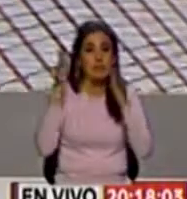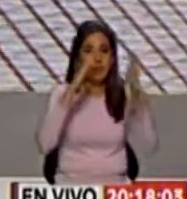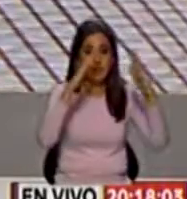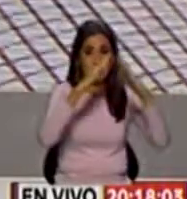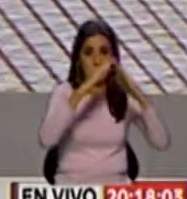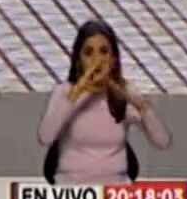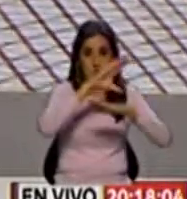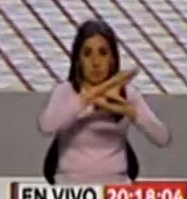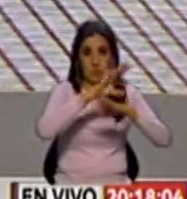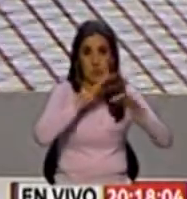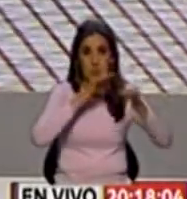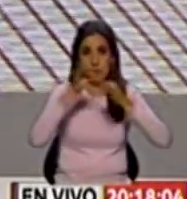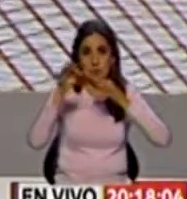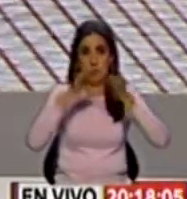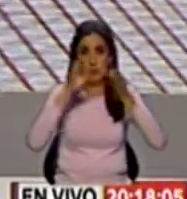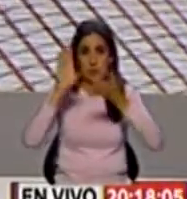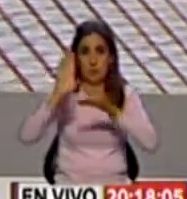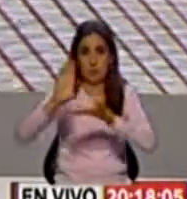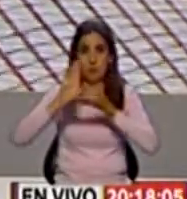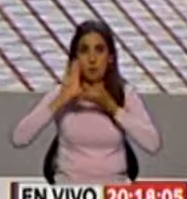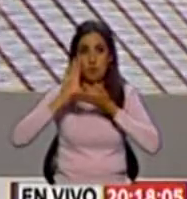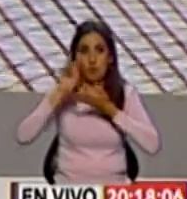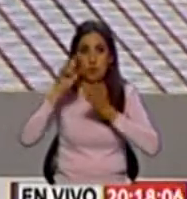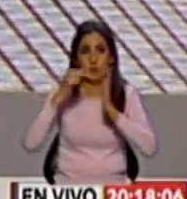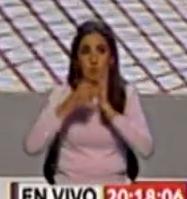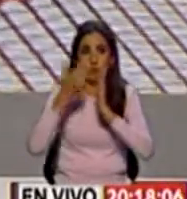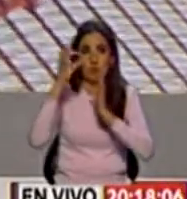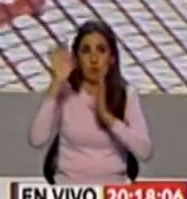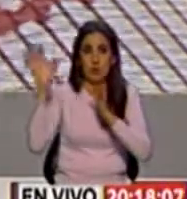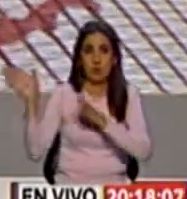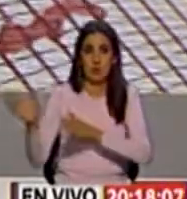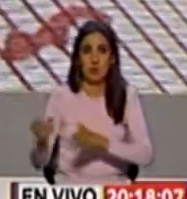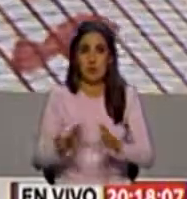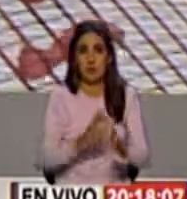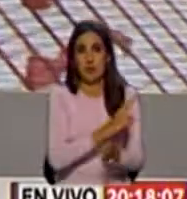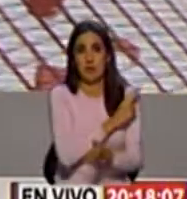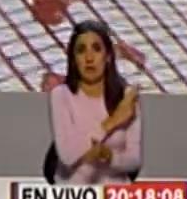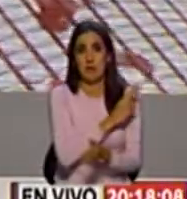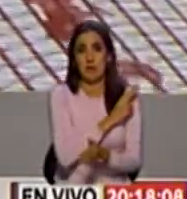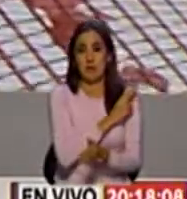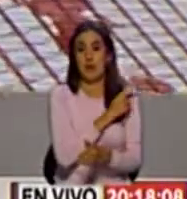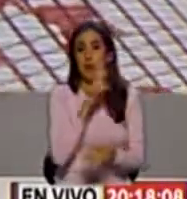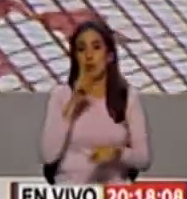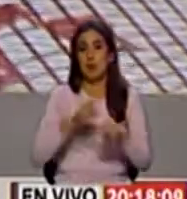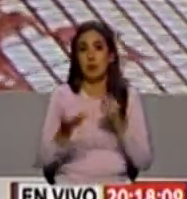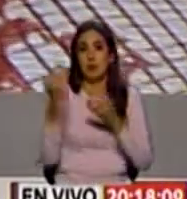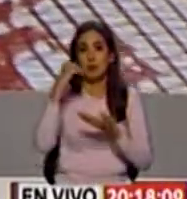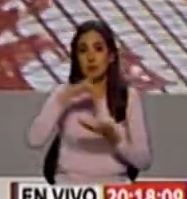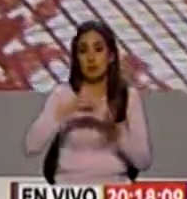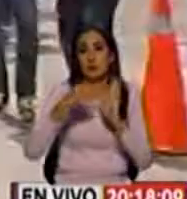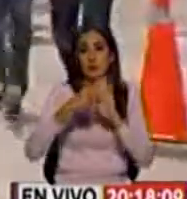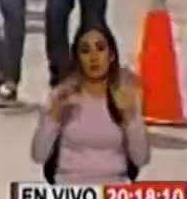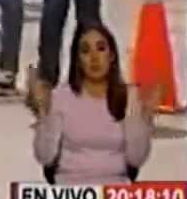defender que el presupuesto asignado a las universidades del país no se recorte.